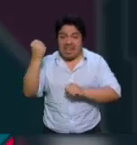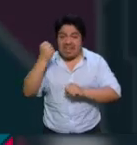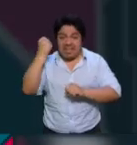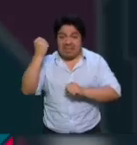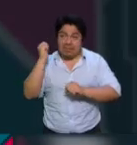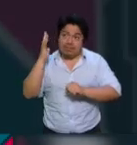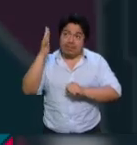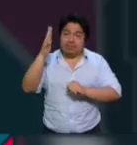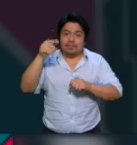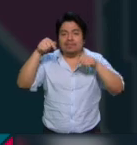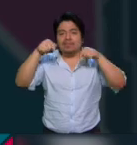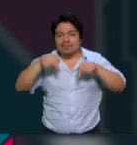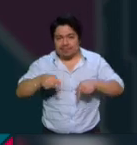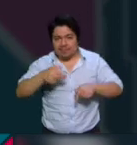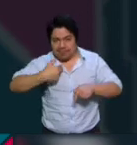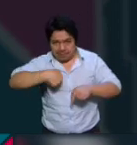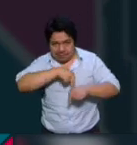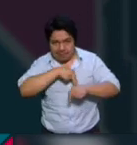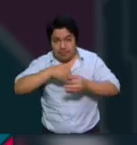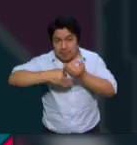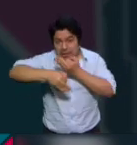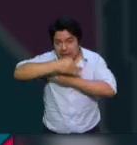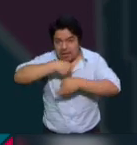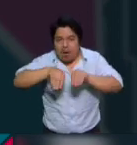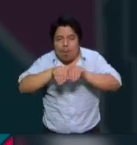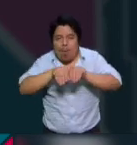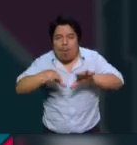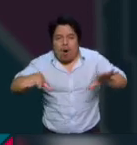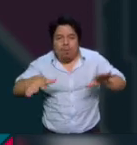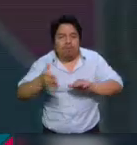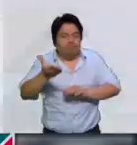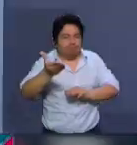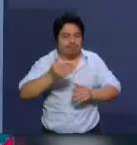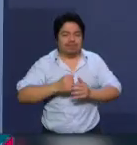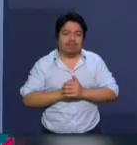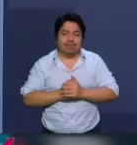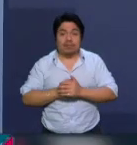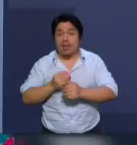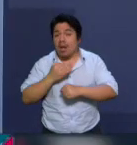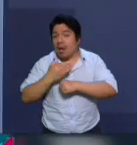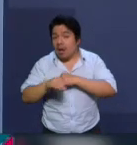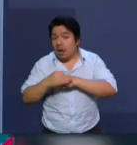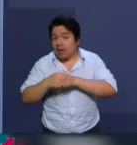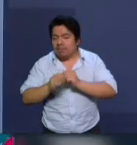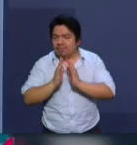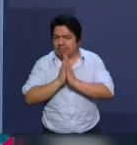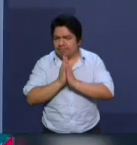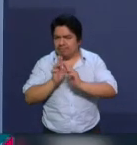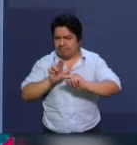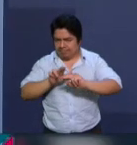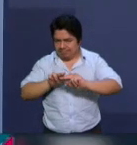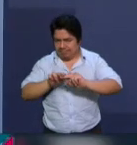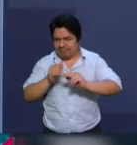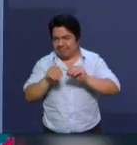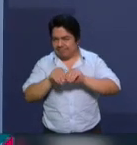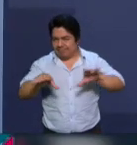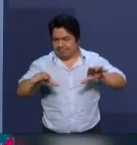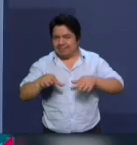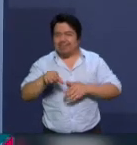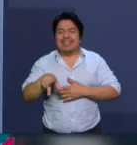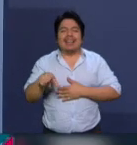porvenir y aquí estaremos para documentarlo y comentarlo con usted mientras tanto Póngase cómodo que es su informe capital y se va a poner